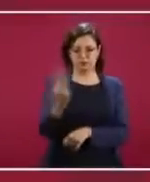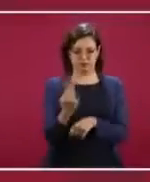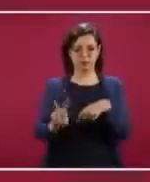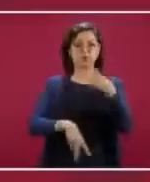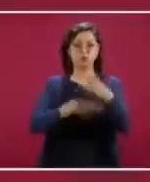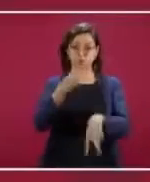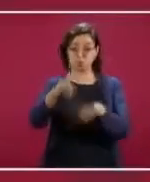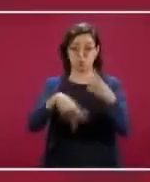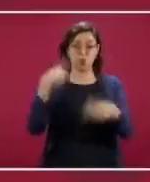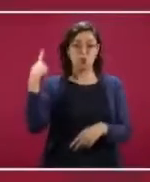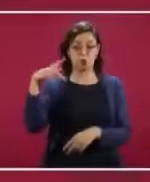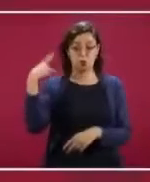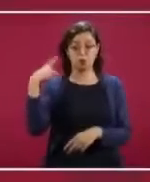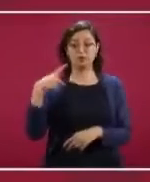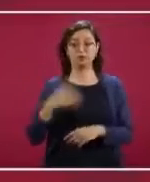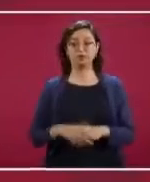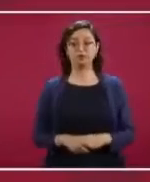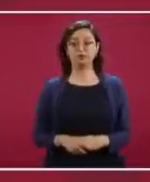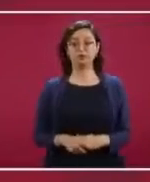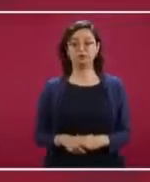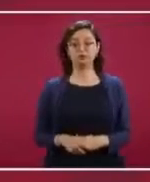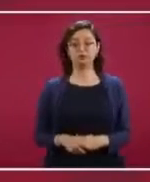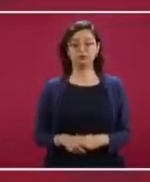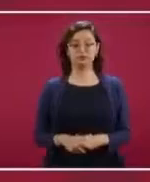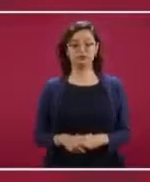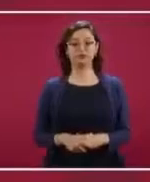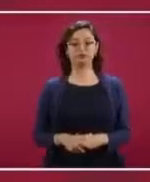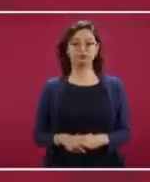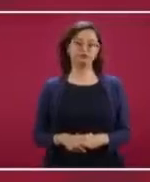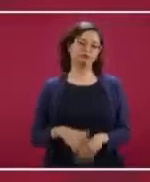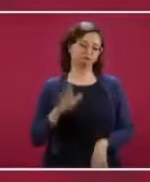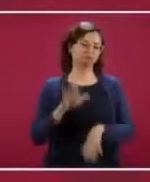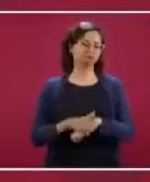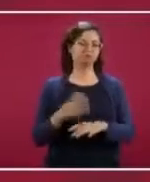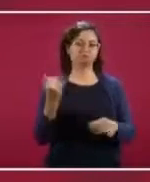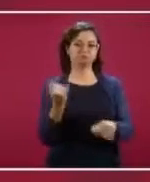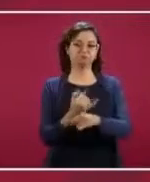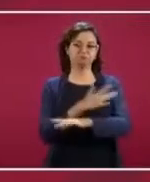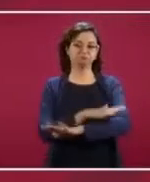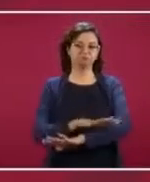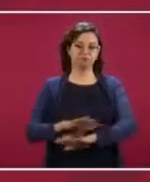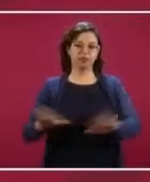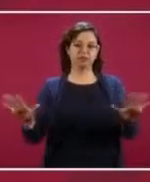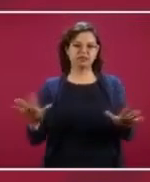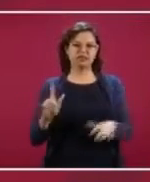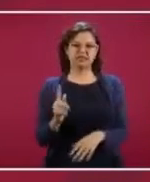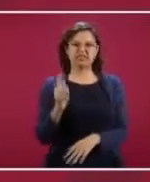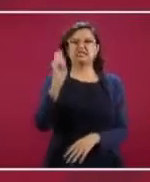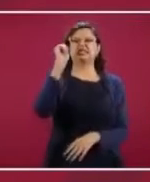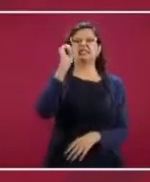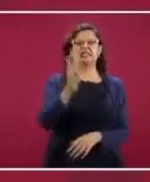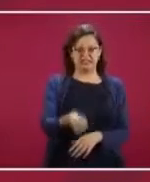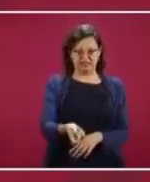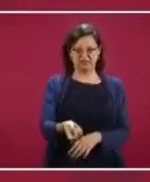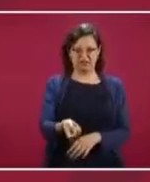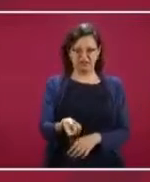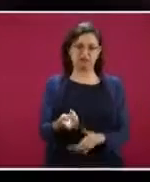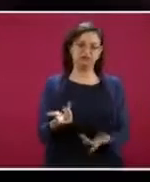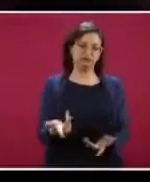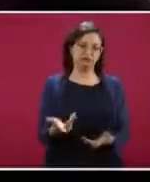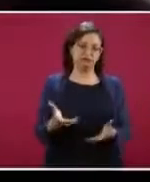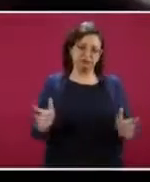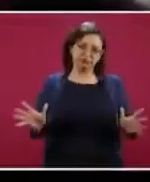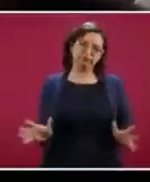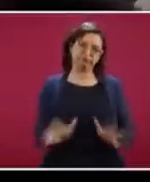Puebla y se va a dar a conocer lo que significa este